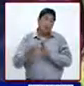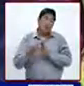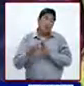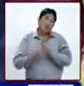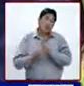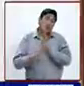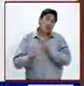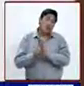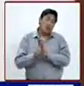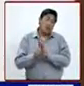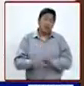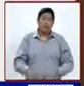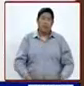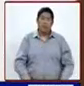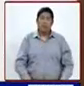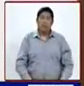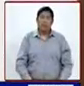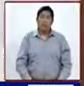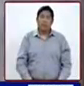ley.